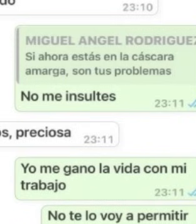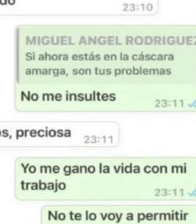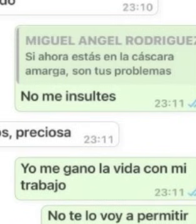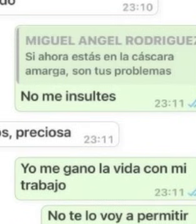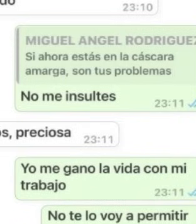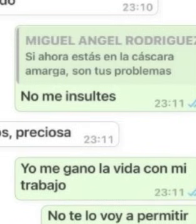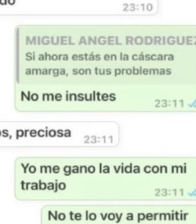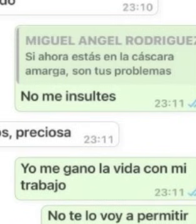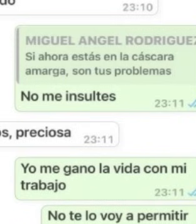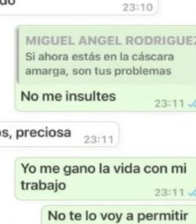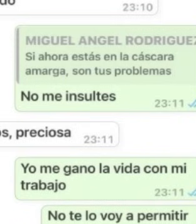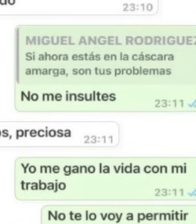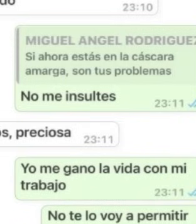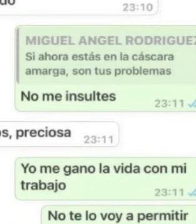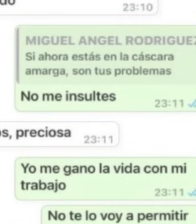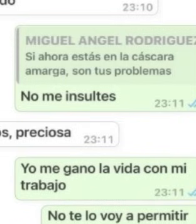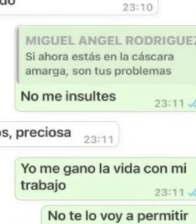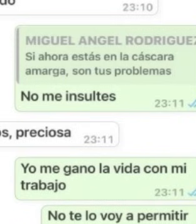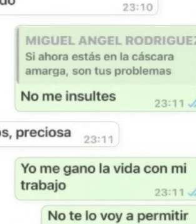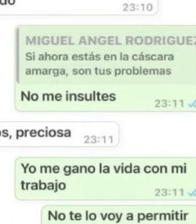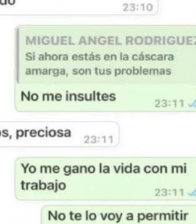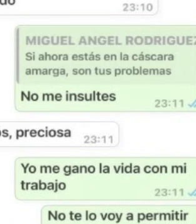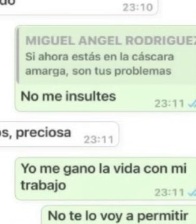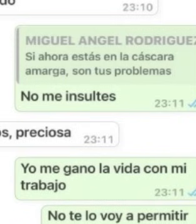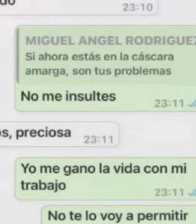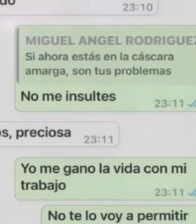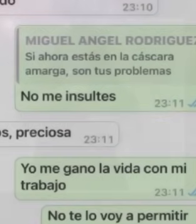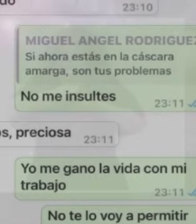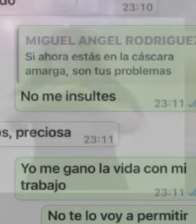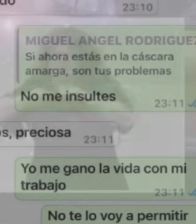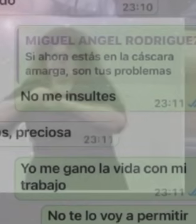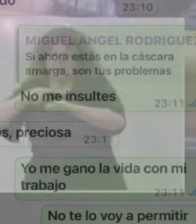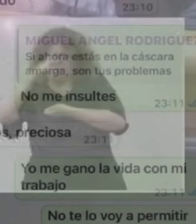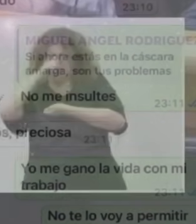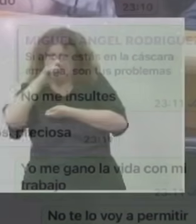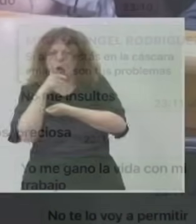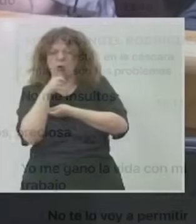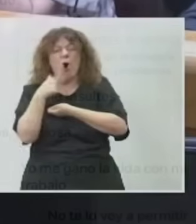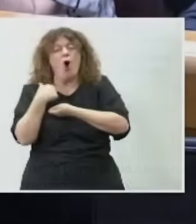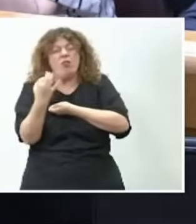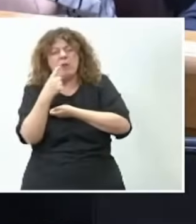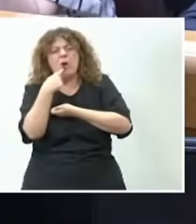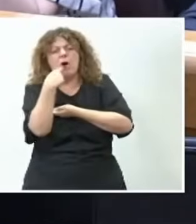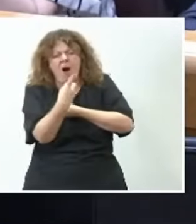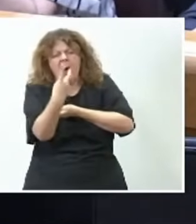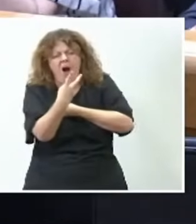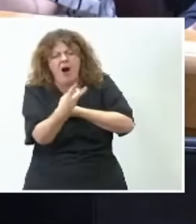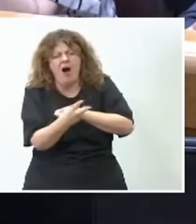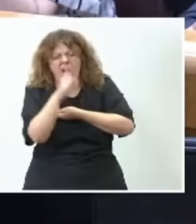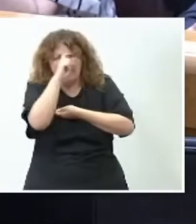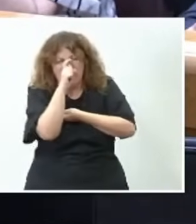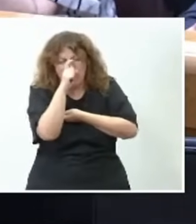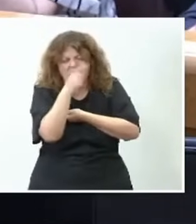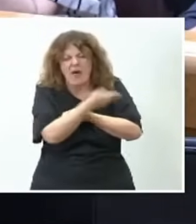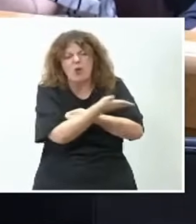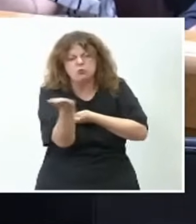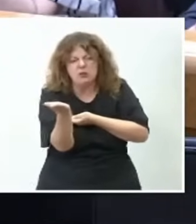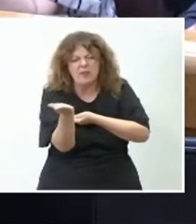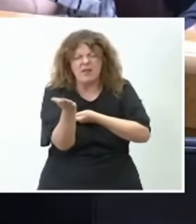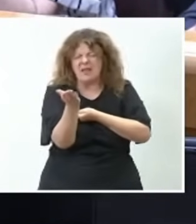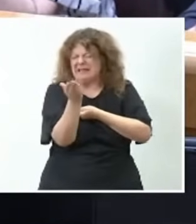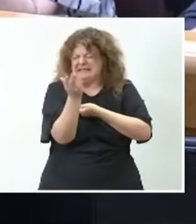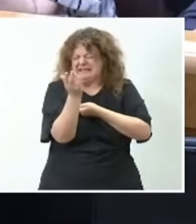de humildad y sobre todo tirar un poquito de memoria. ¿O acaso les tengo que recordar a ustedes el capítulo